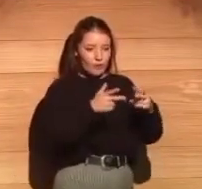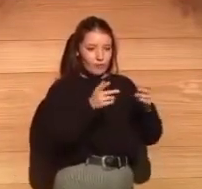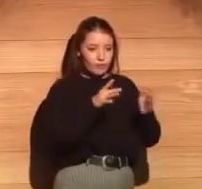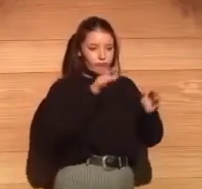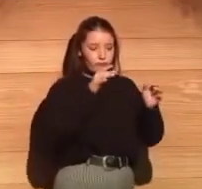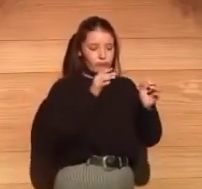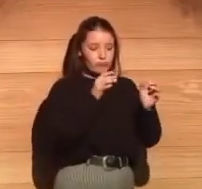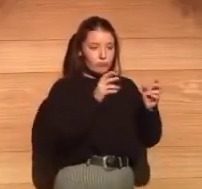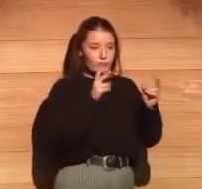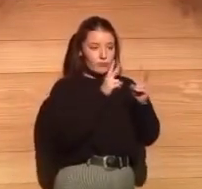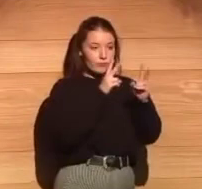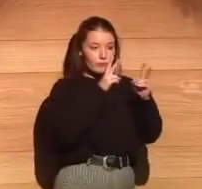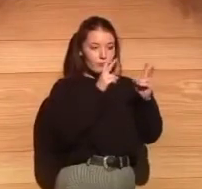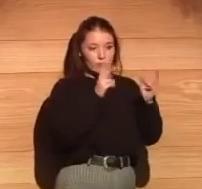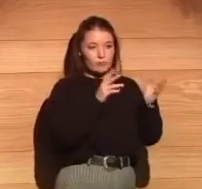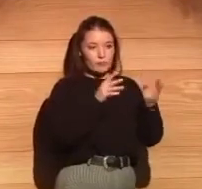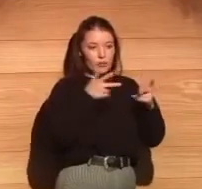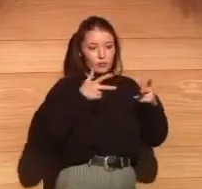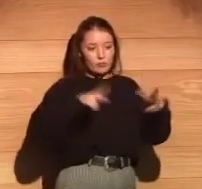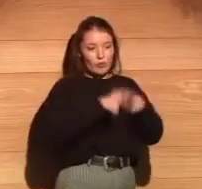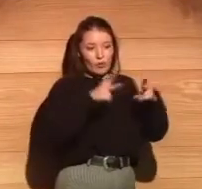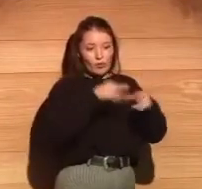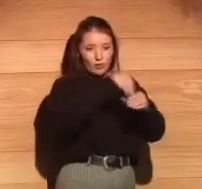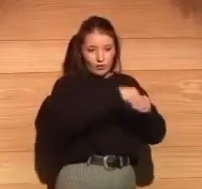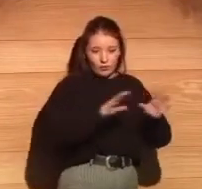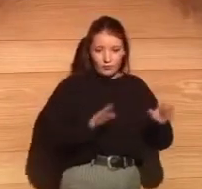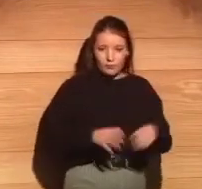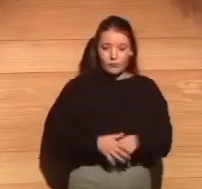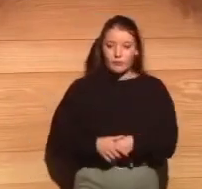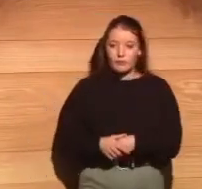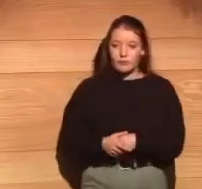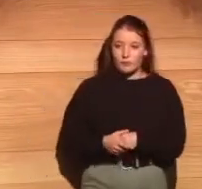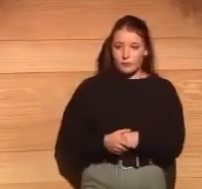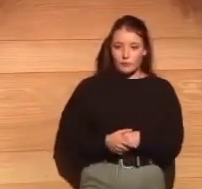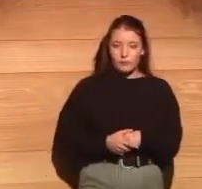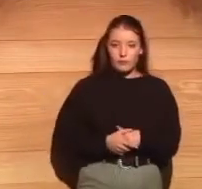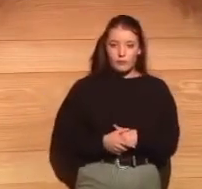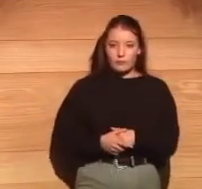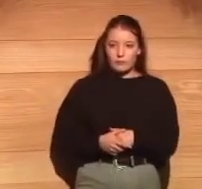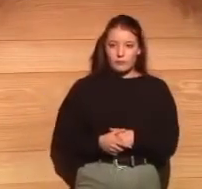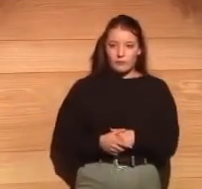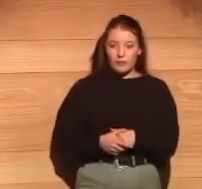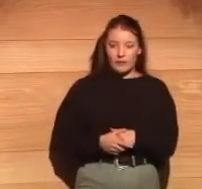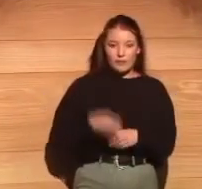último, ¿no? Quiero decir, que no es que creas una cosa o creas la otra, sino que ya no te creas nada, ¿no? Ni siquiera